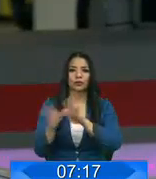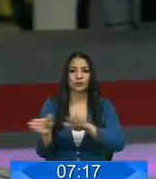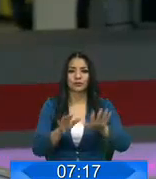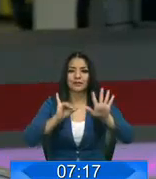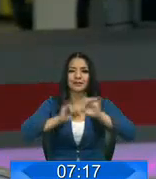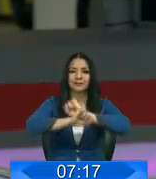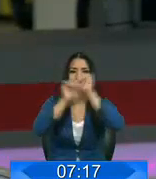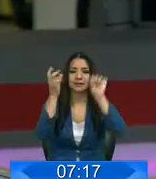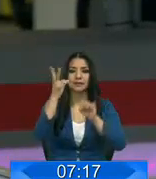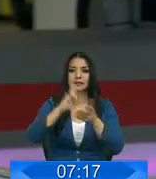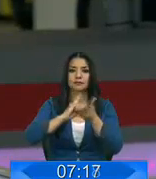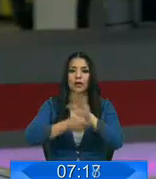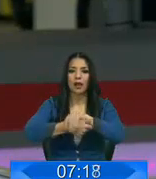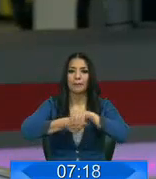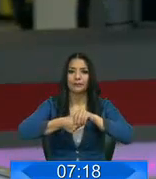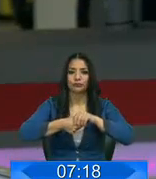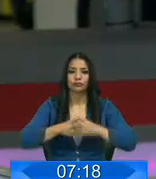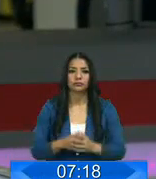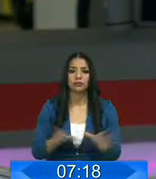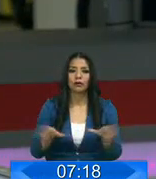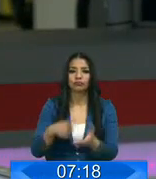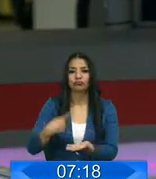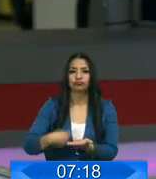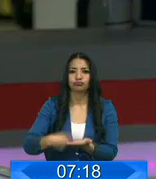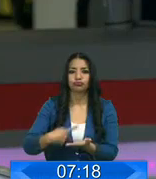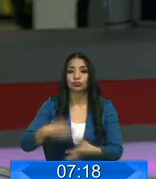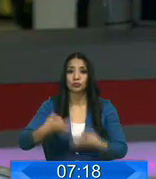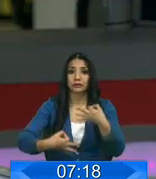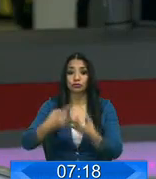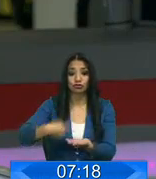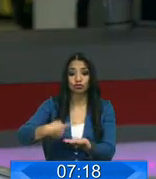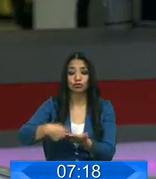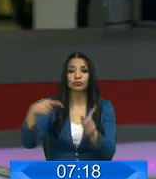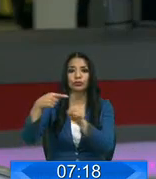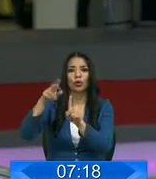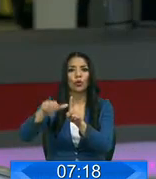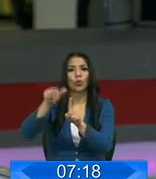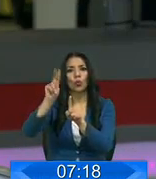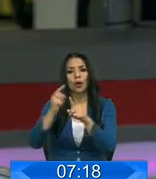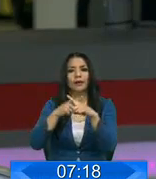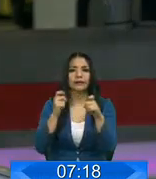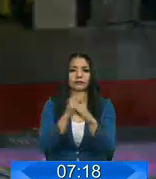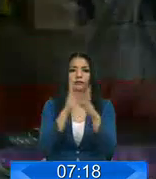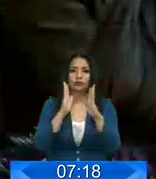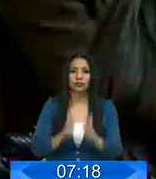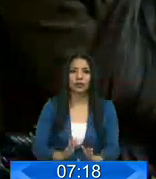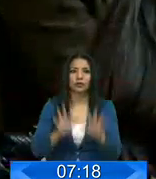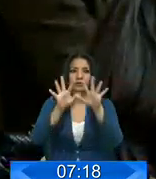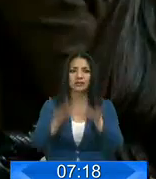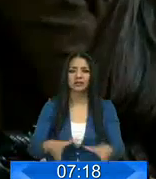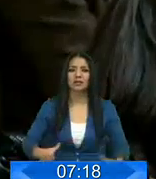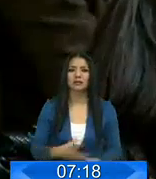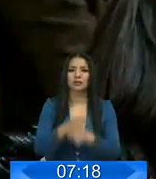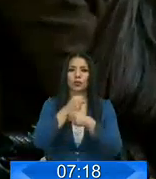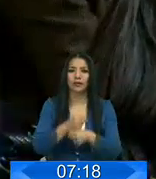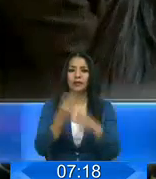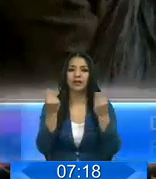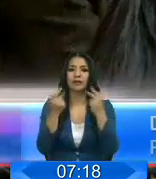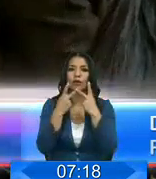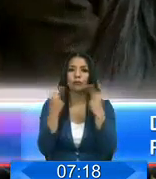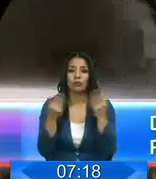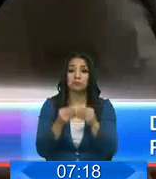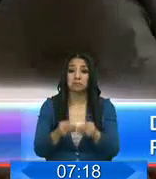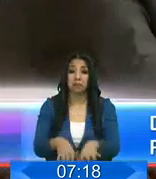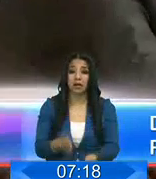allá en Galápagos, la audiencia para vincular a Juan de Dios Lozano Chapiro, exfuncionario de la Sainaín en el caso de peculado, fue diferida